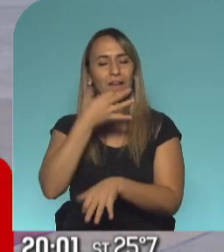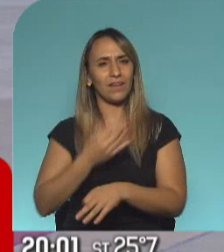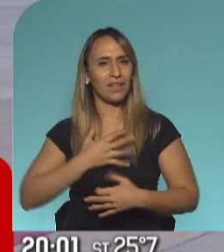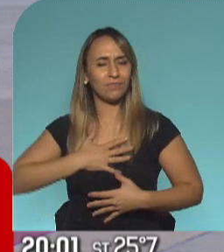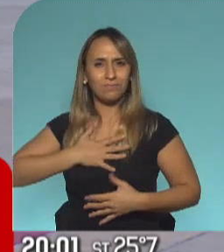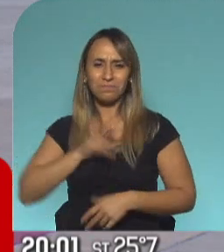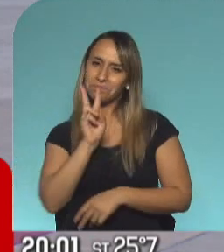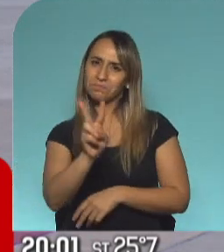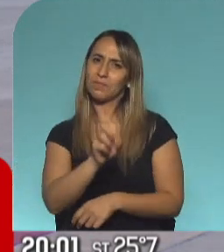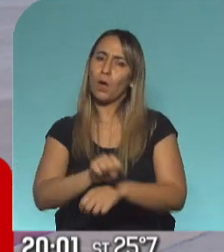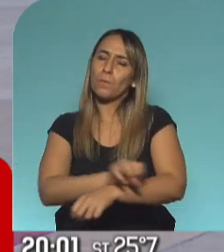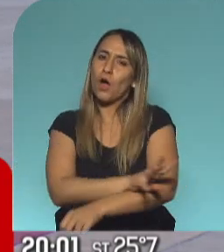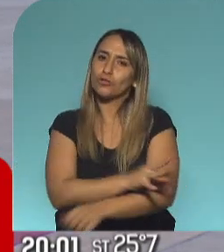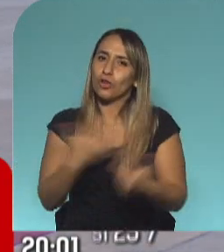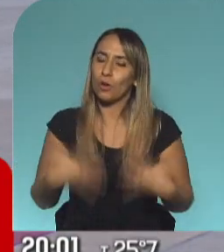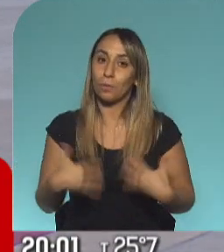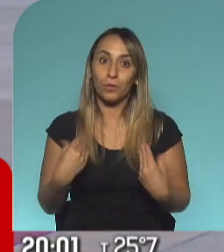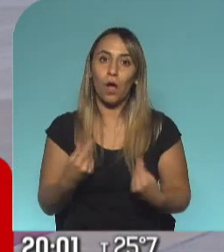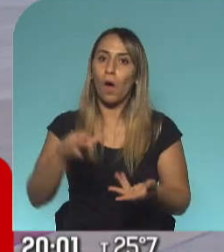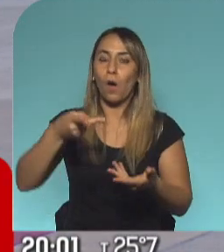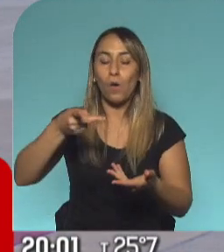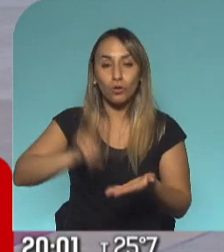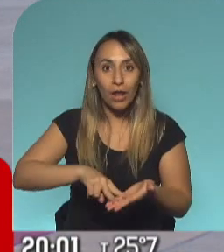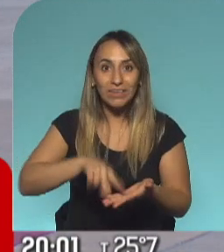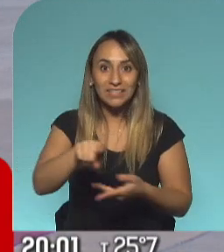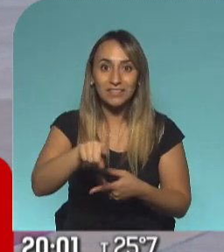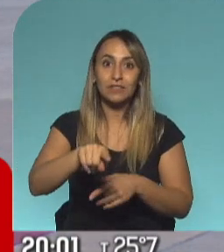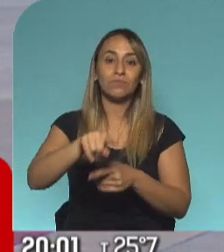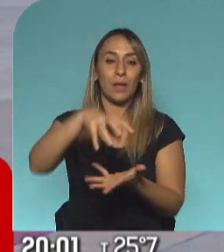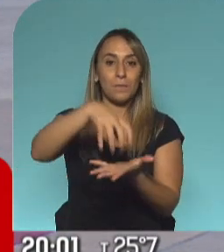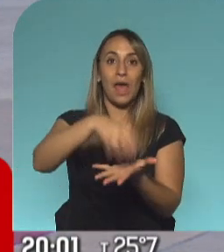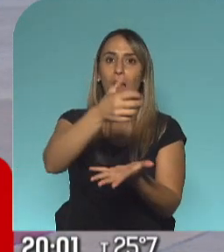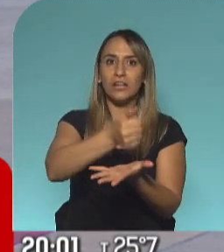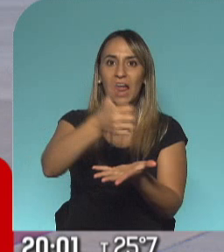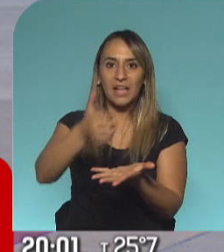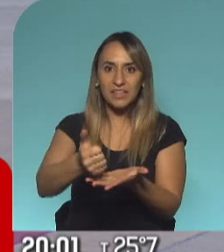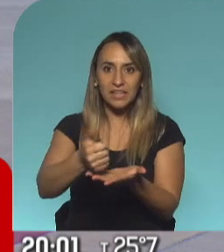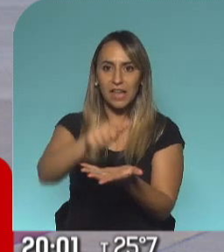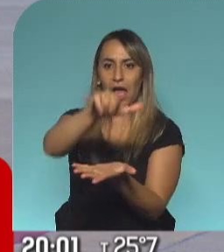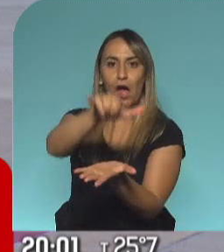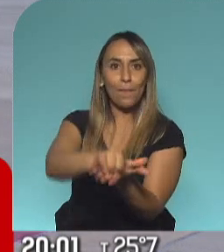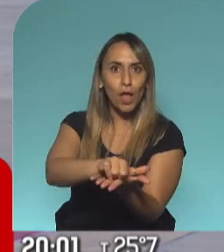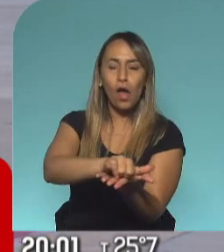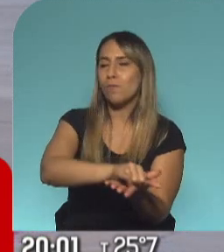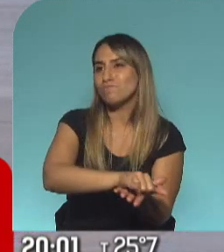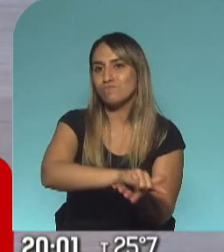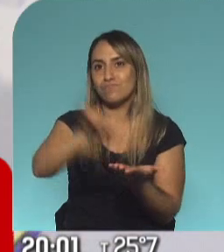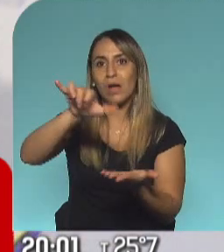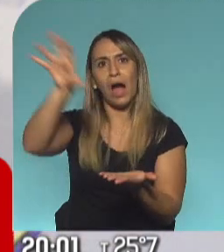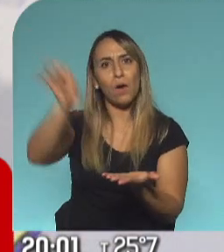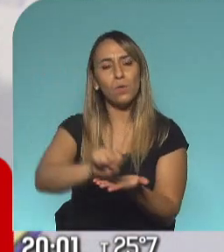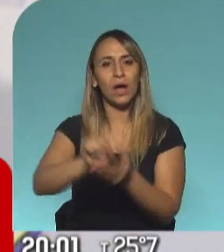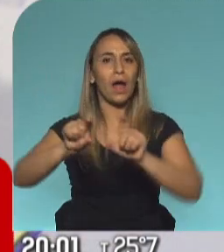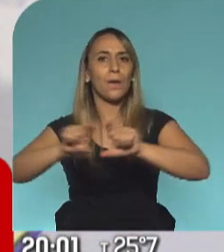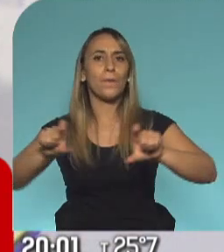se va desde aquí, de este aeropuerto de Ezeiza, en busca de más vacunas, en busca de la esperanza de terminar con esta pandemia